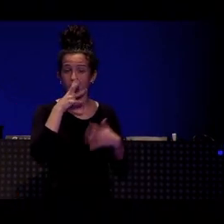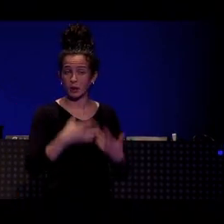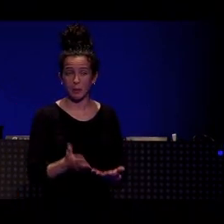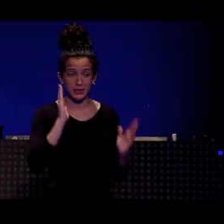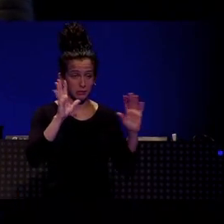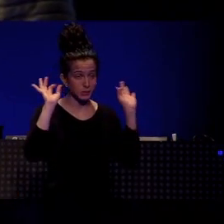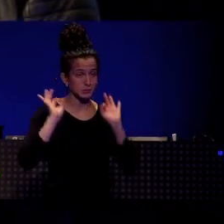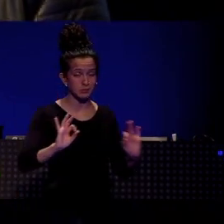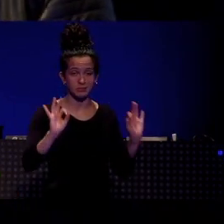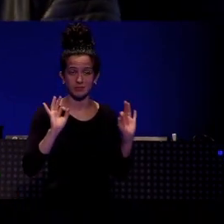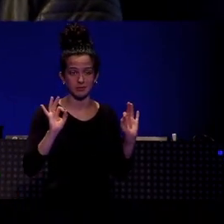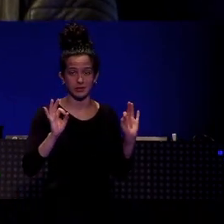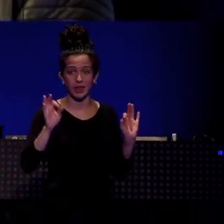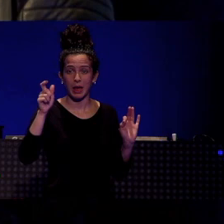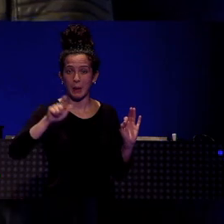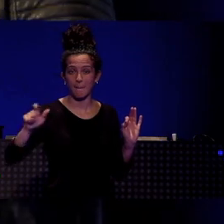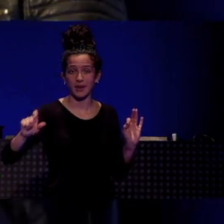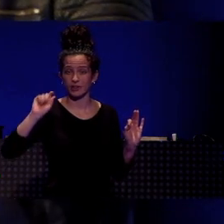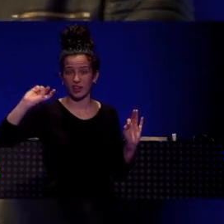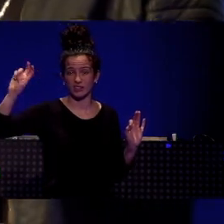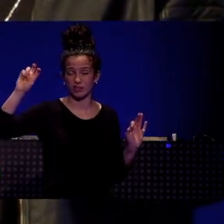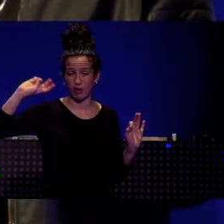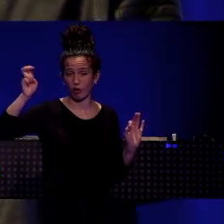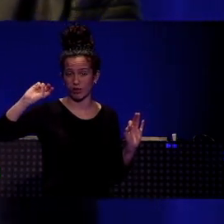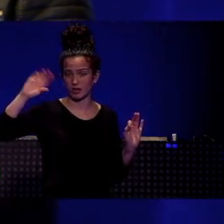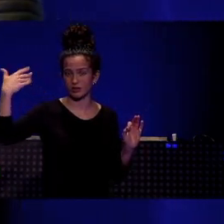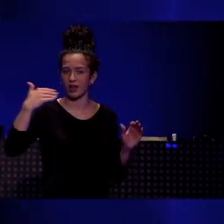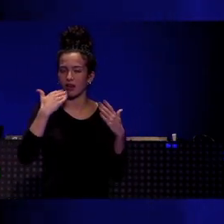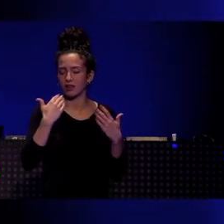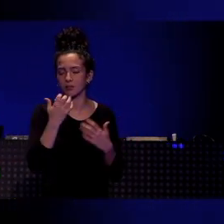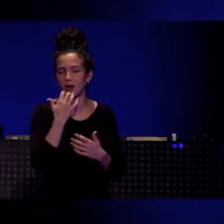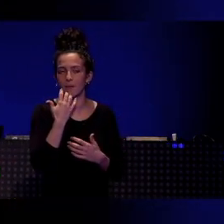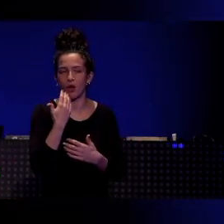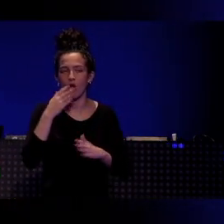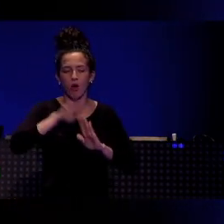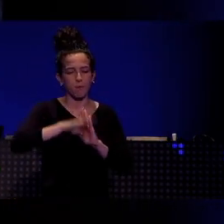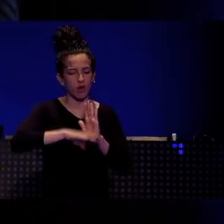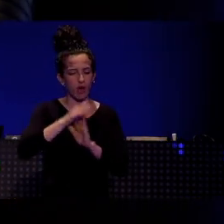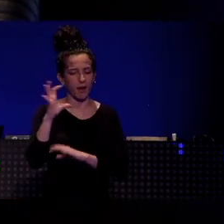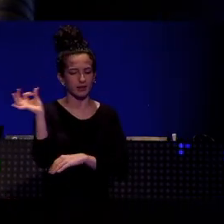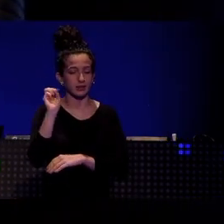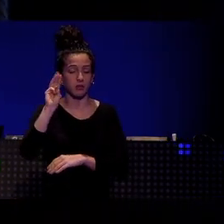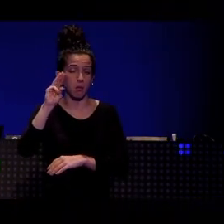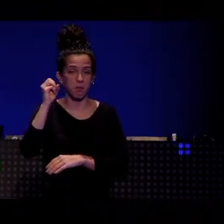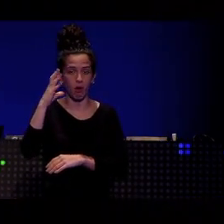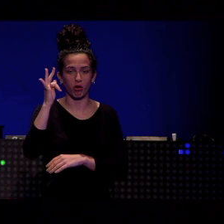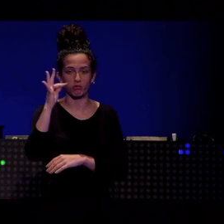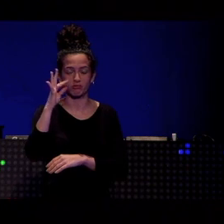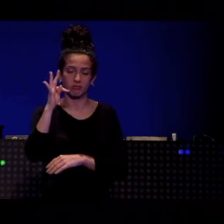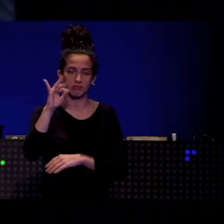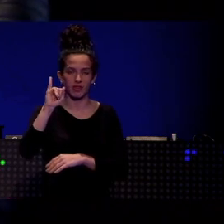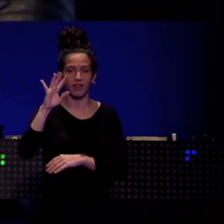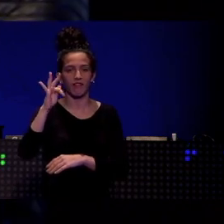momento están escuchando mis canciones a través de plataformas como spotify en mexico madrid puebla barcelona guadalajara